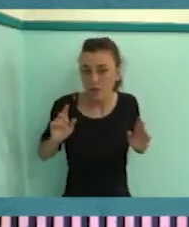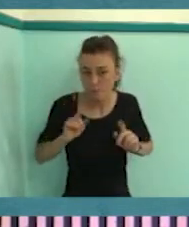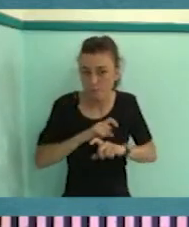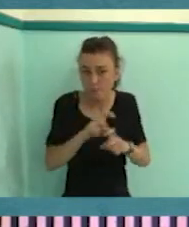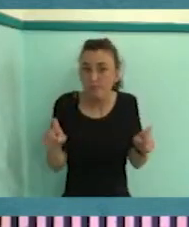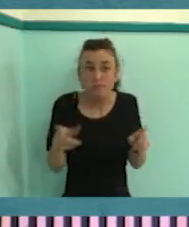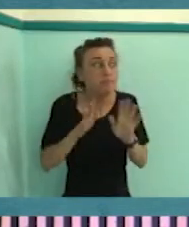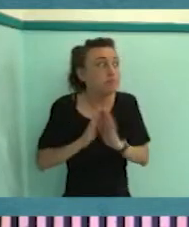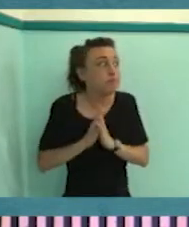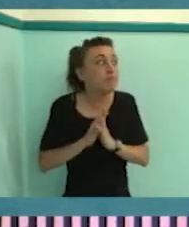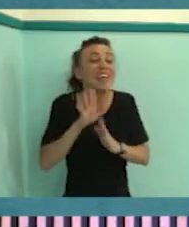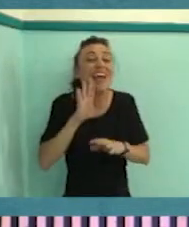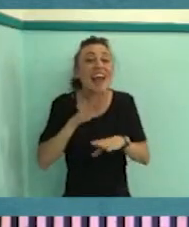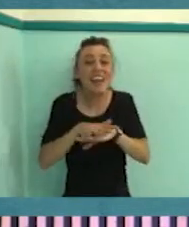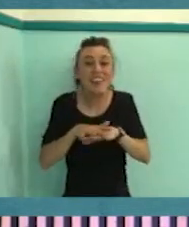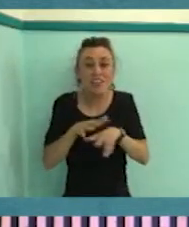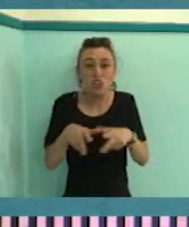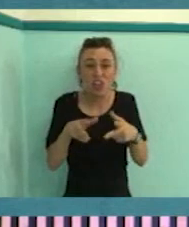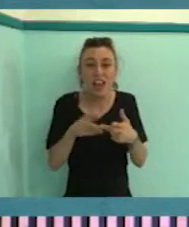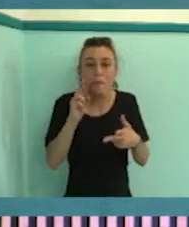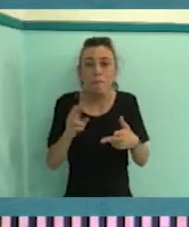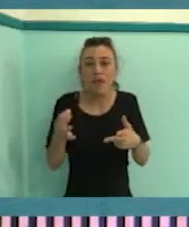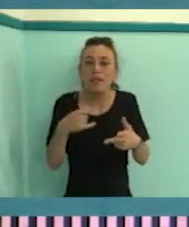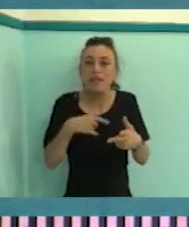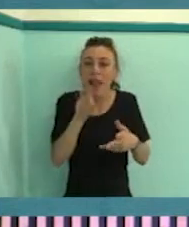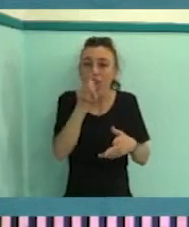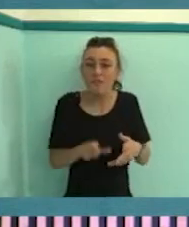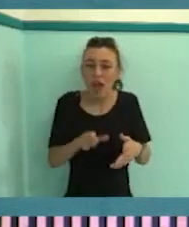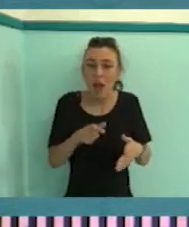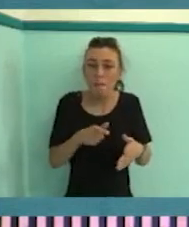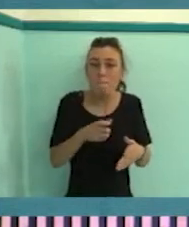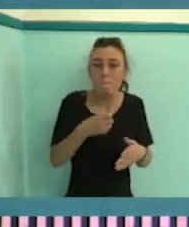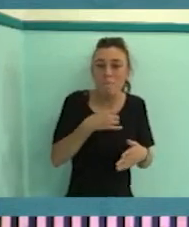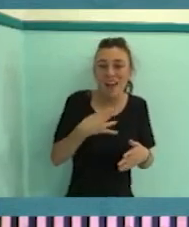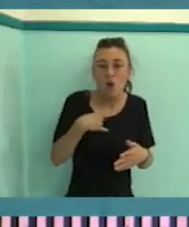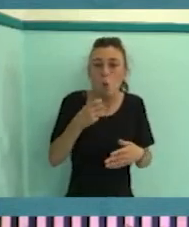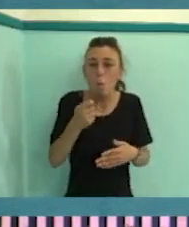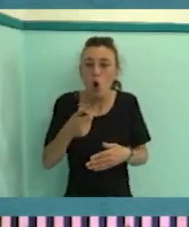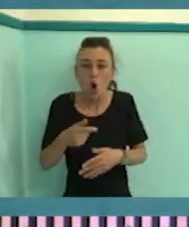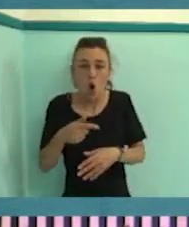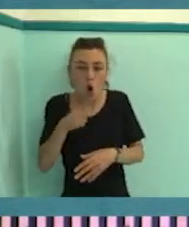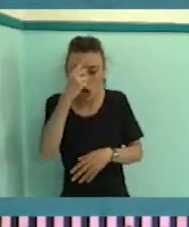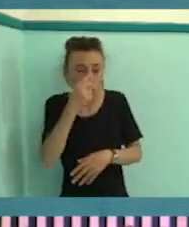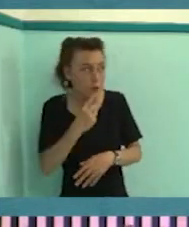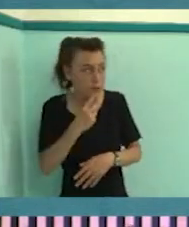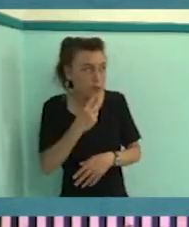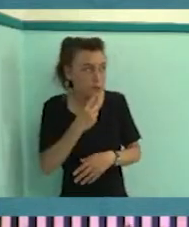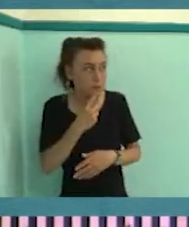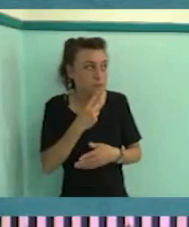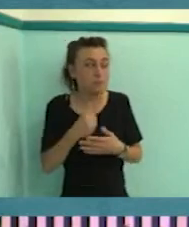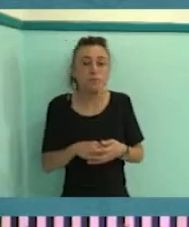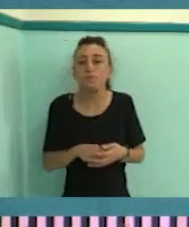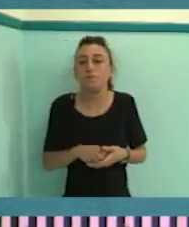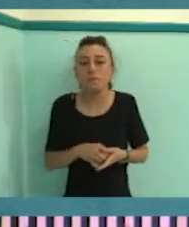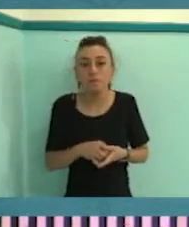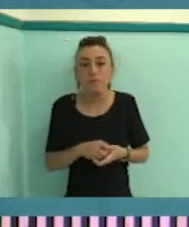es esa esa franja blanca con un poquito de Rosa no la vida de la persona que tú estás viendo es Pues todos esos colores y muchísimos más porque sabes tú que la vida tiene de